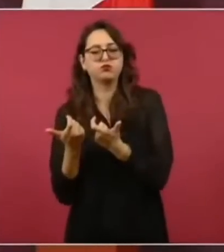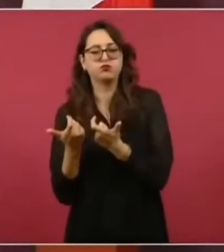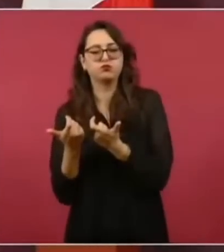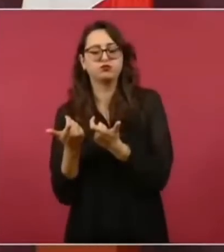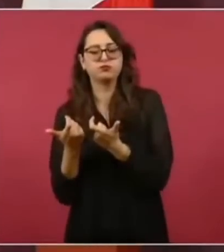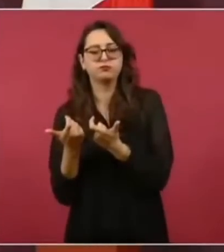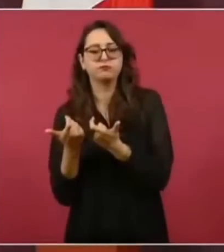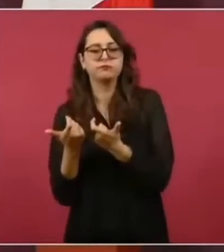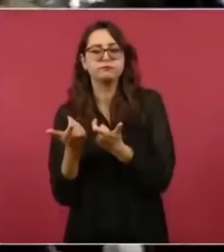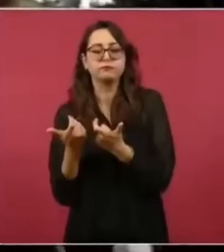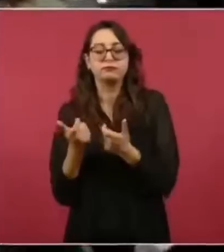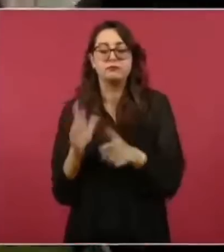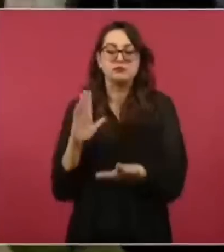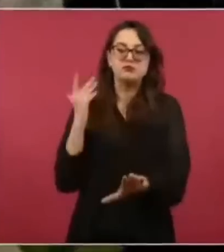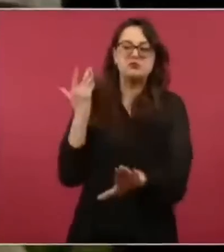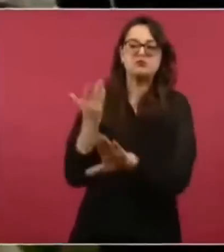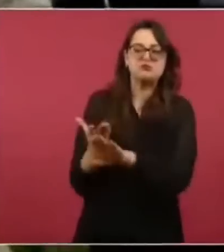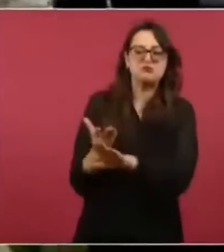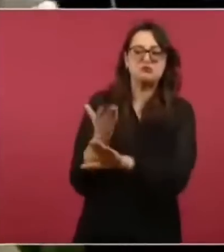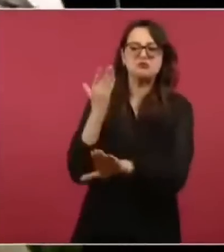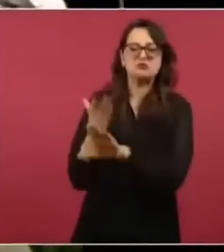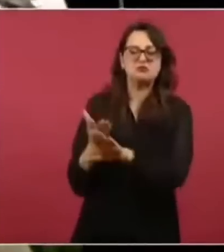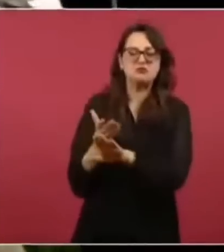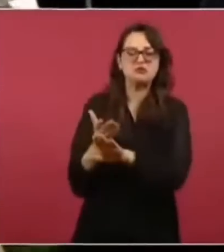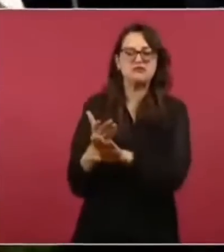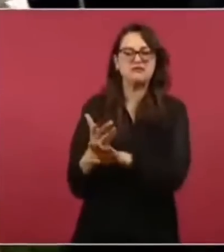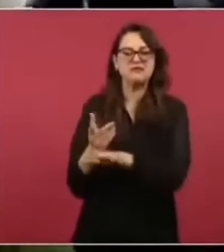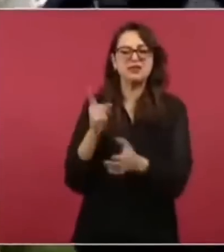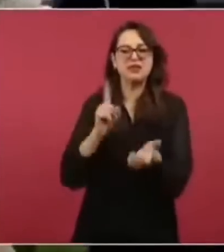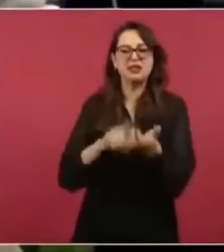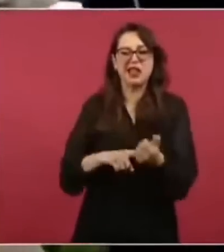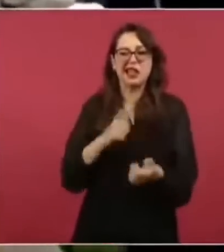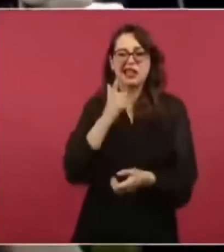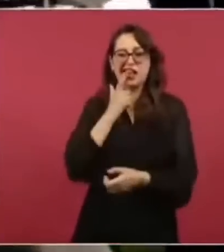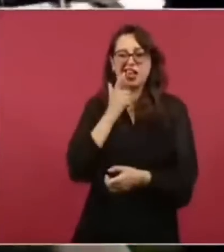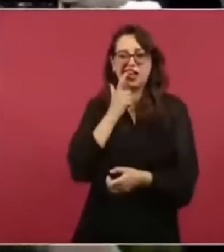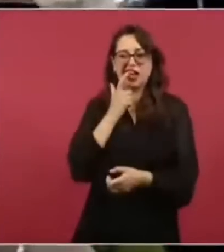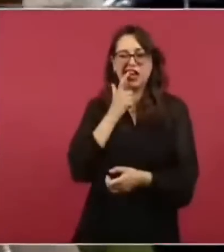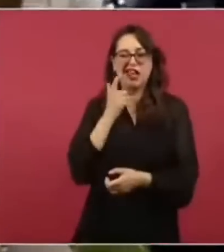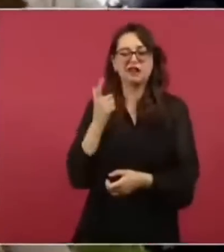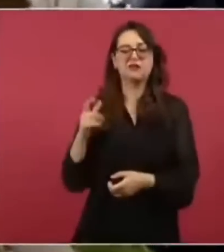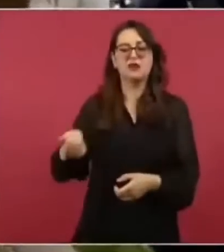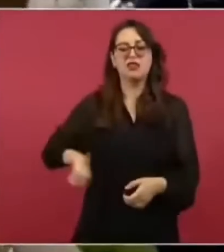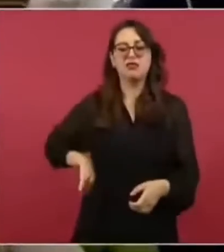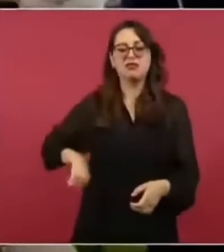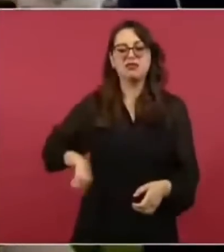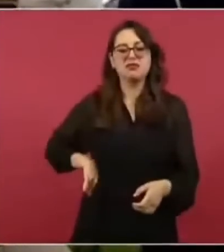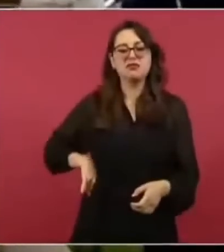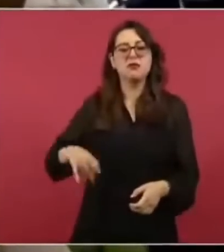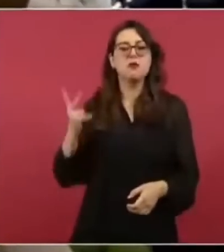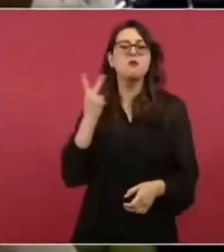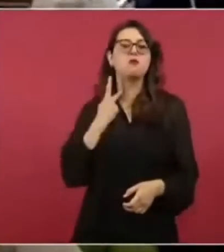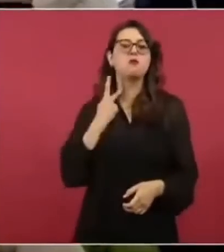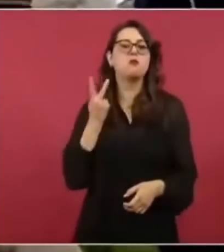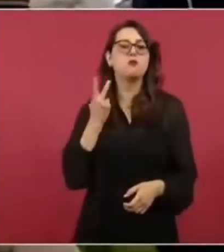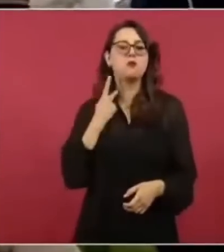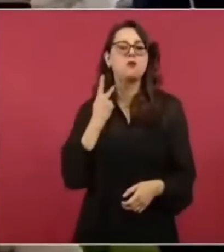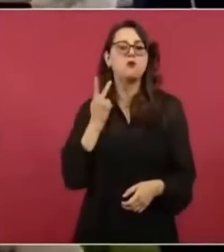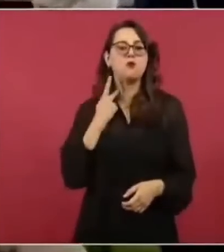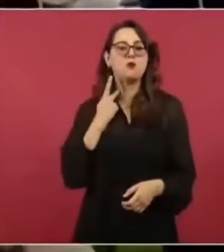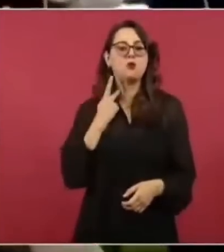sino fundamentalmente de interés político. Un